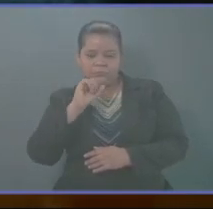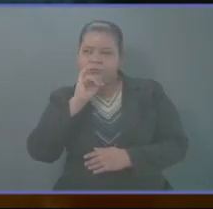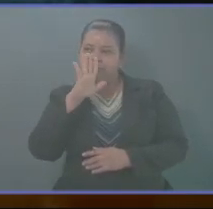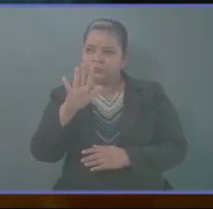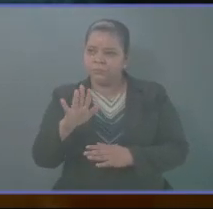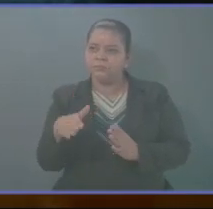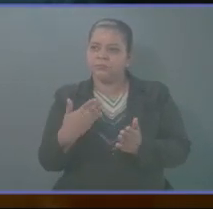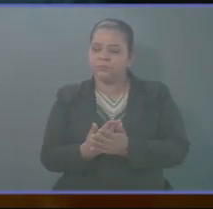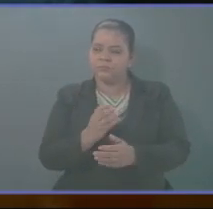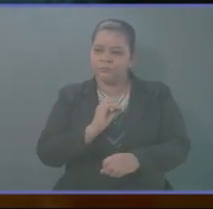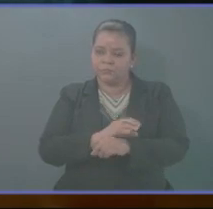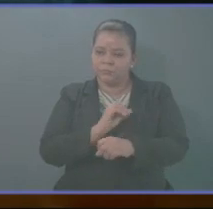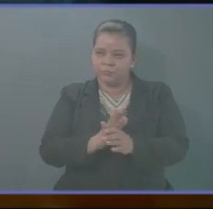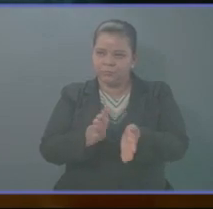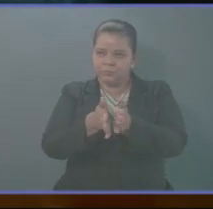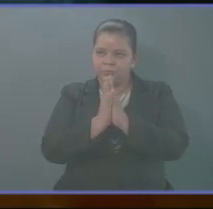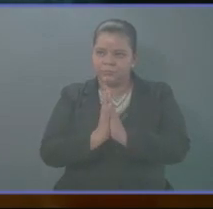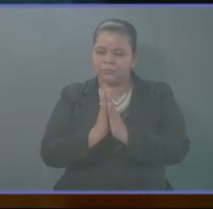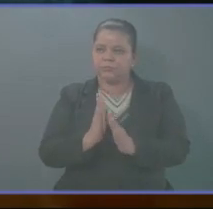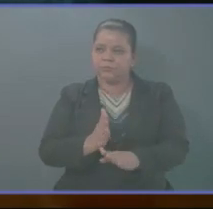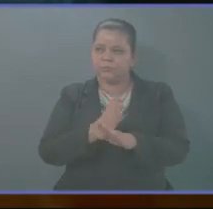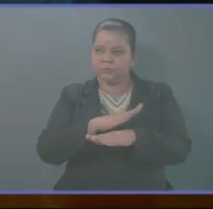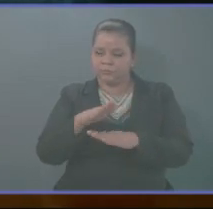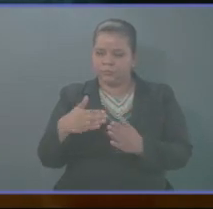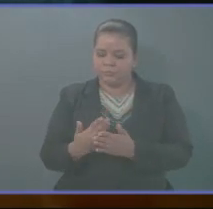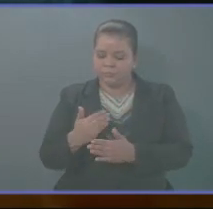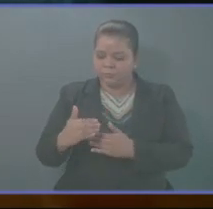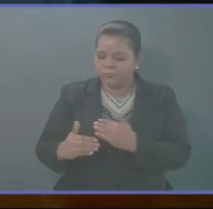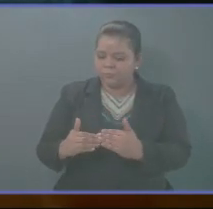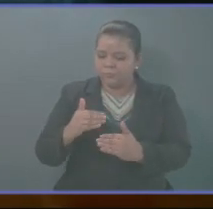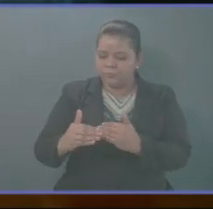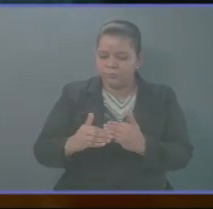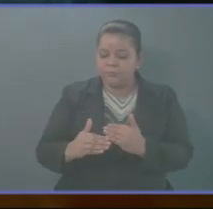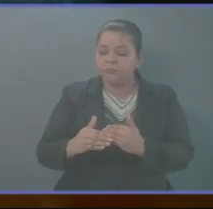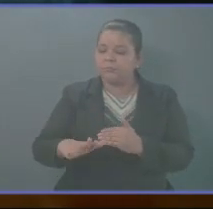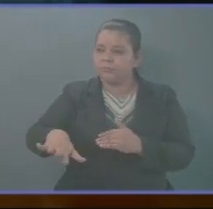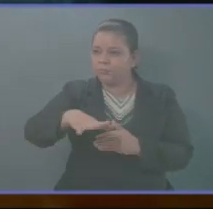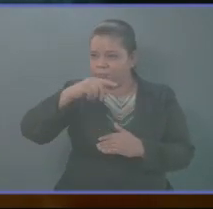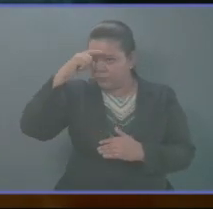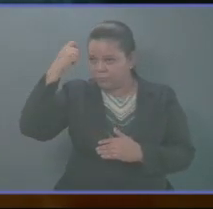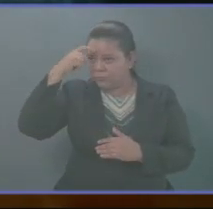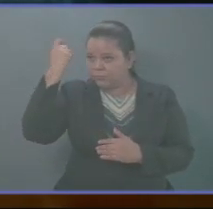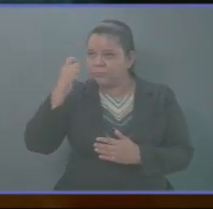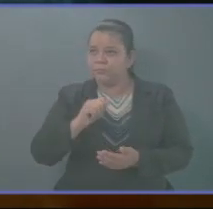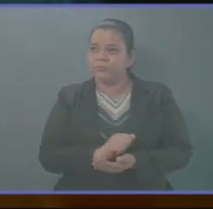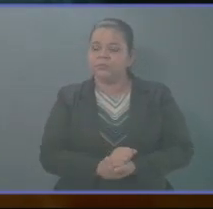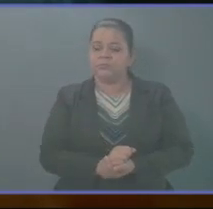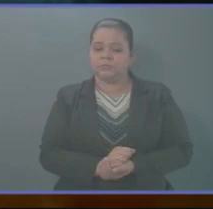decreto transitorio de protección a los contratos individuales de trabajo.